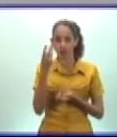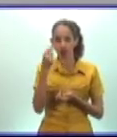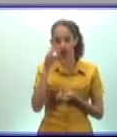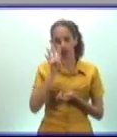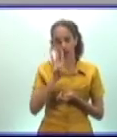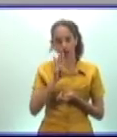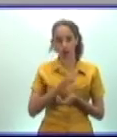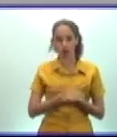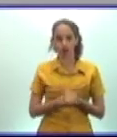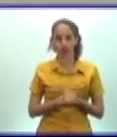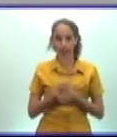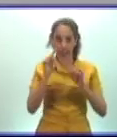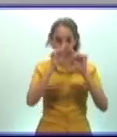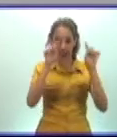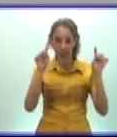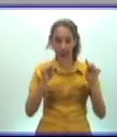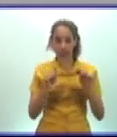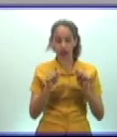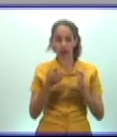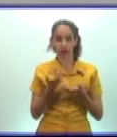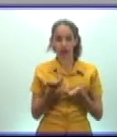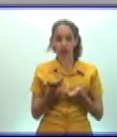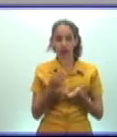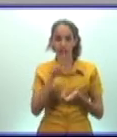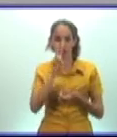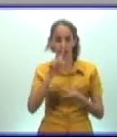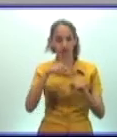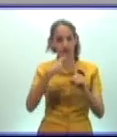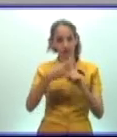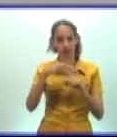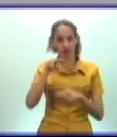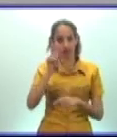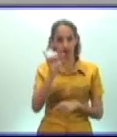corchete, 2 más 2 es igual a 4.